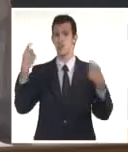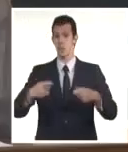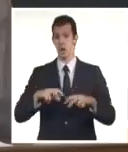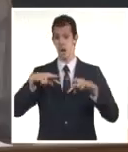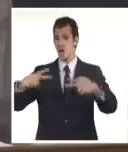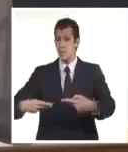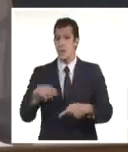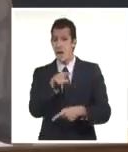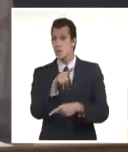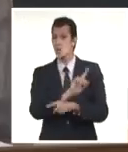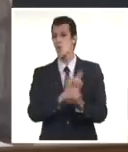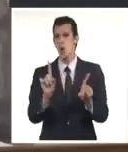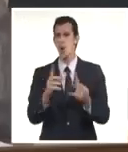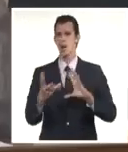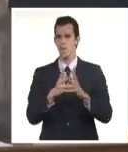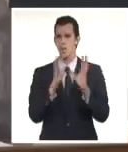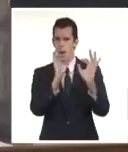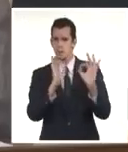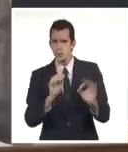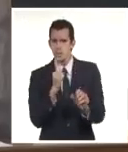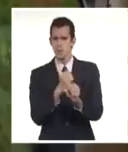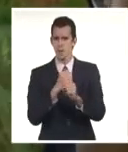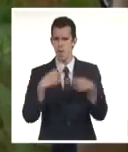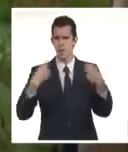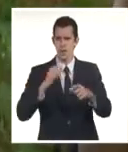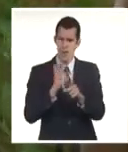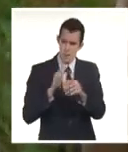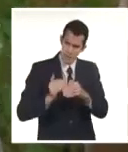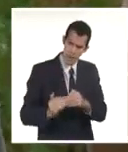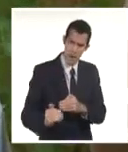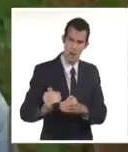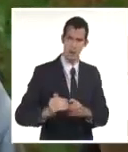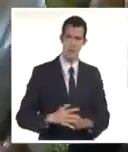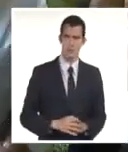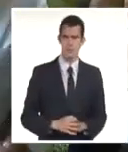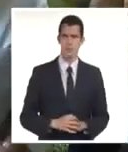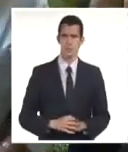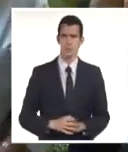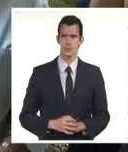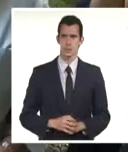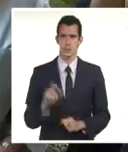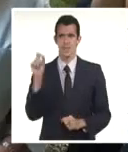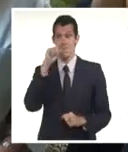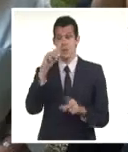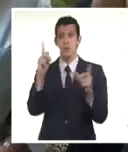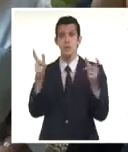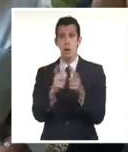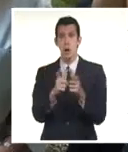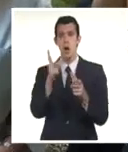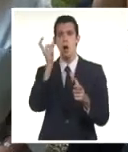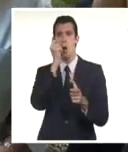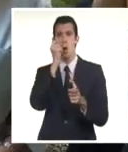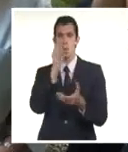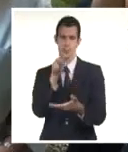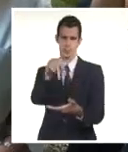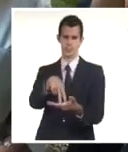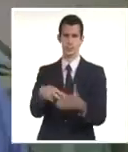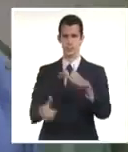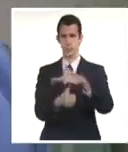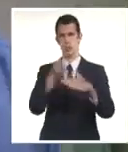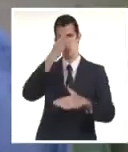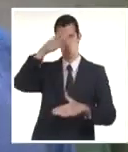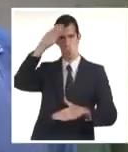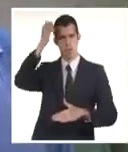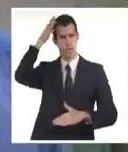incidentes similares se repitan en otras instalaciones. Al finalizar el encuentro, el presidente cubano ofreció declaraciones a la